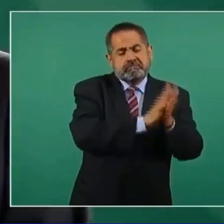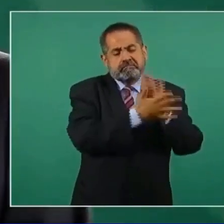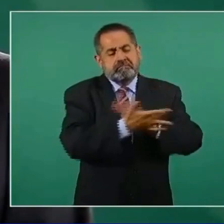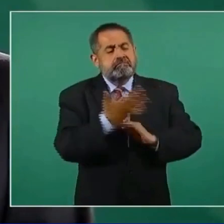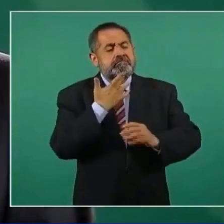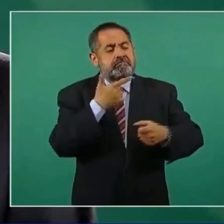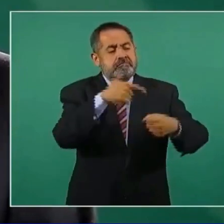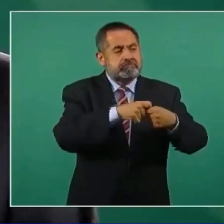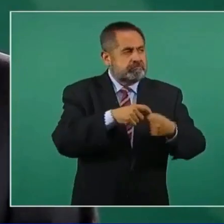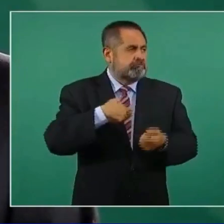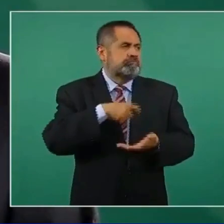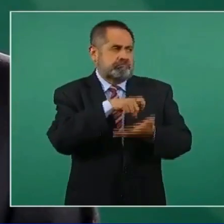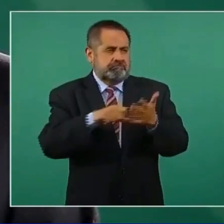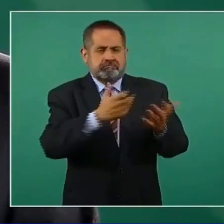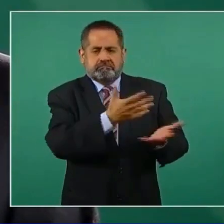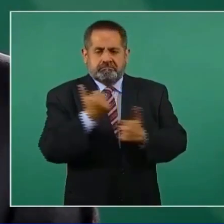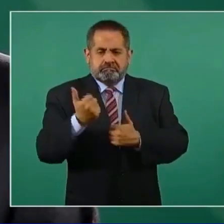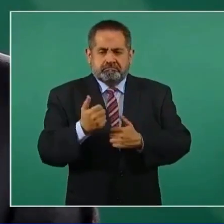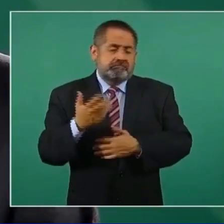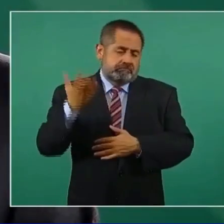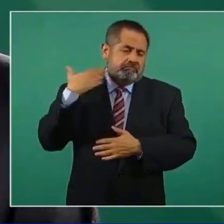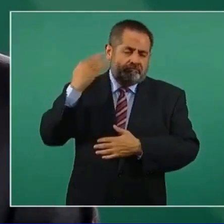combustibles.